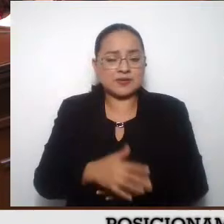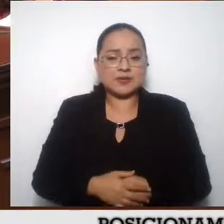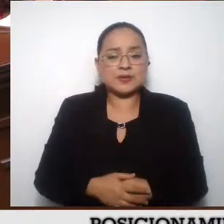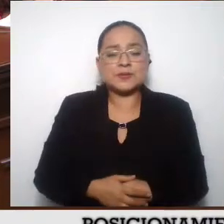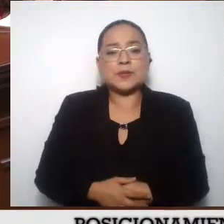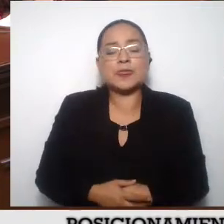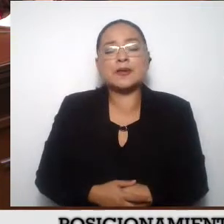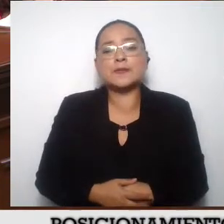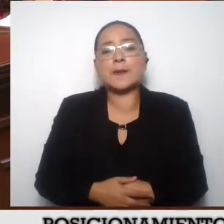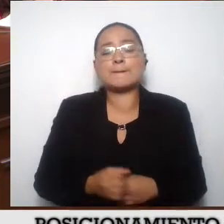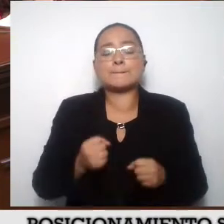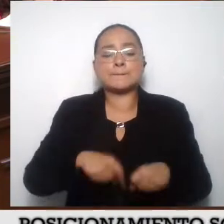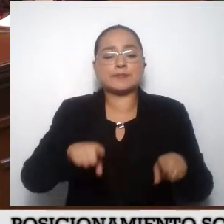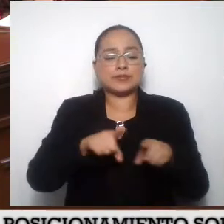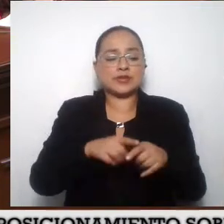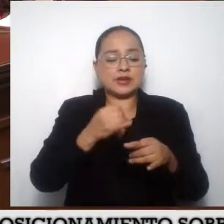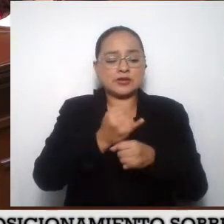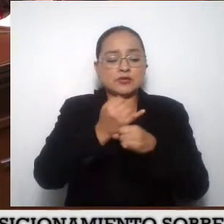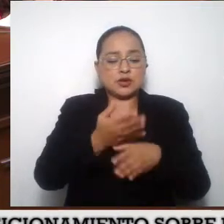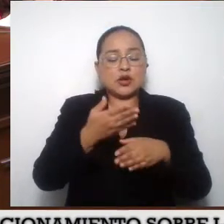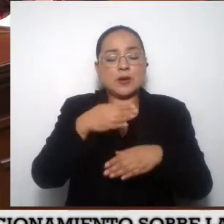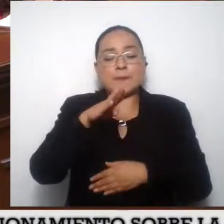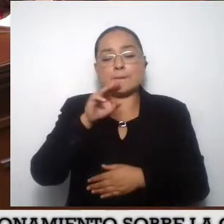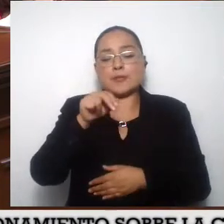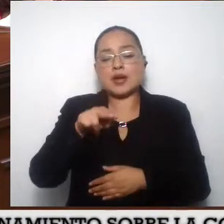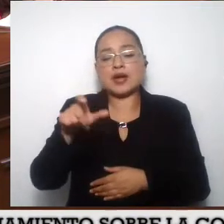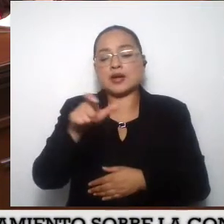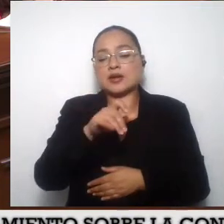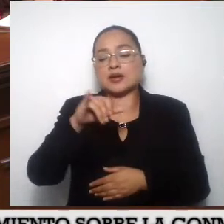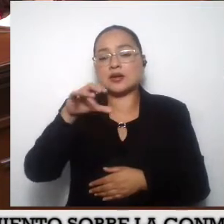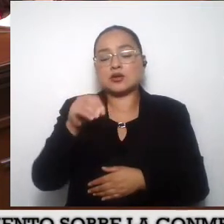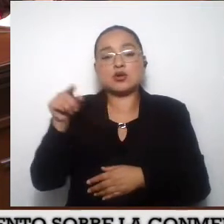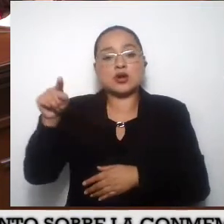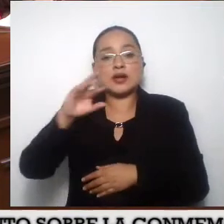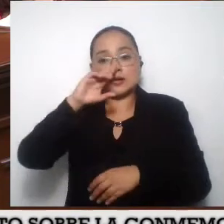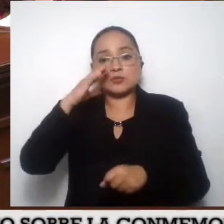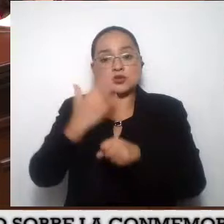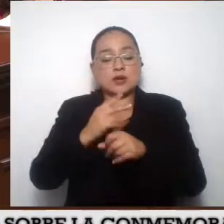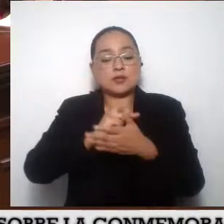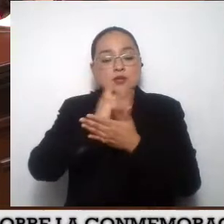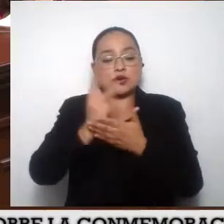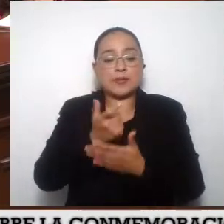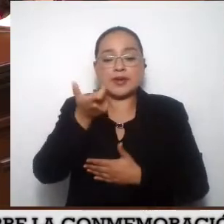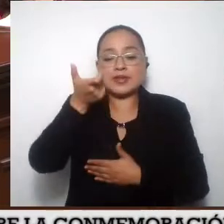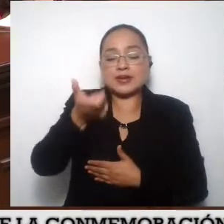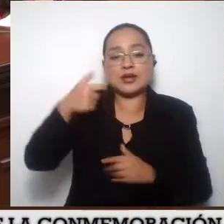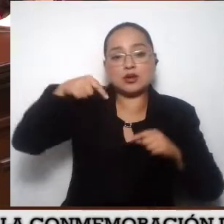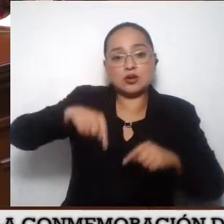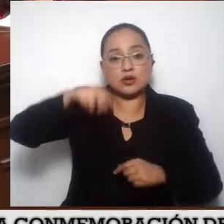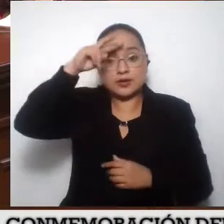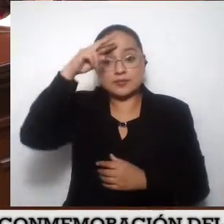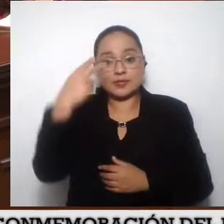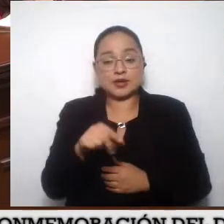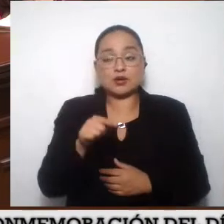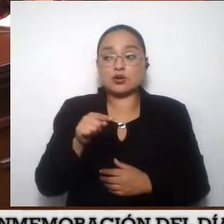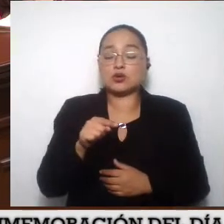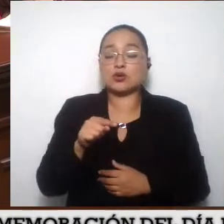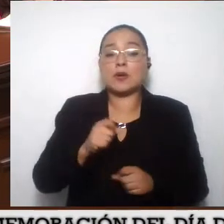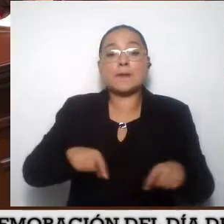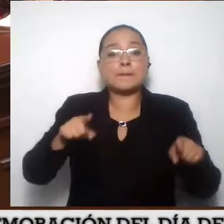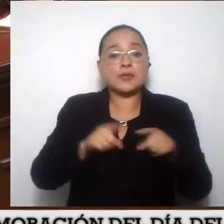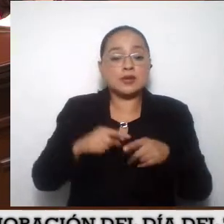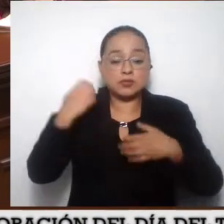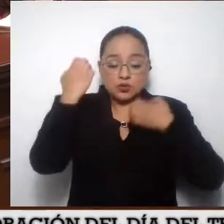Datos del Banco de México, quien es el encargado de la política monetaria del país y de la evaluación de